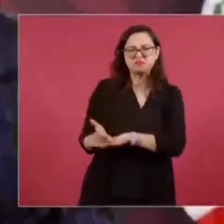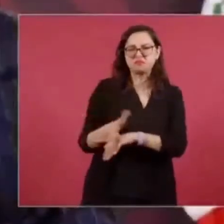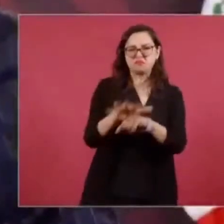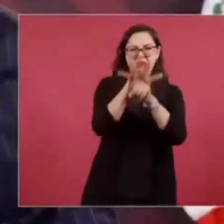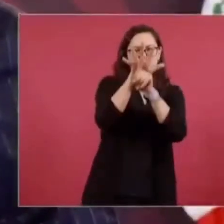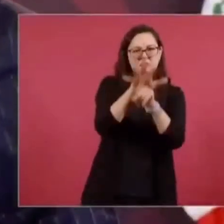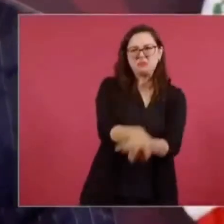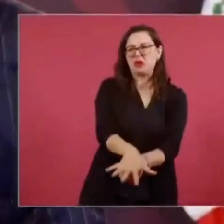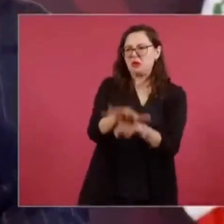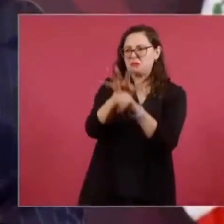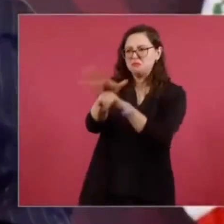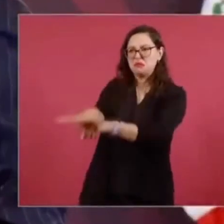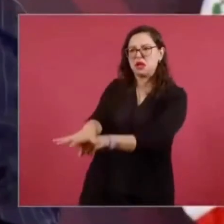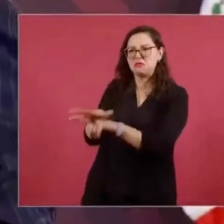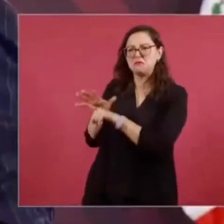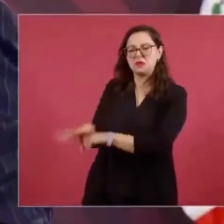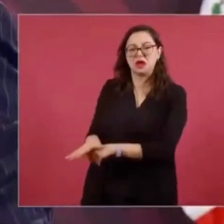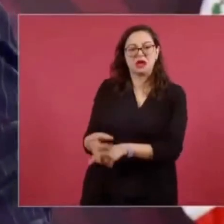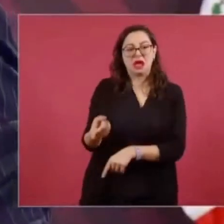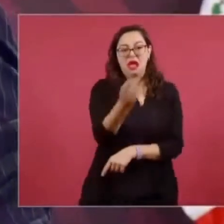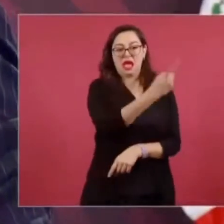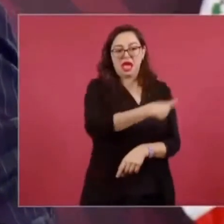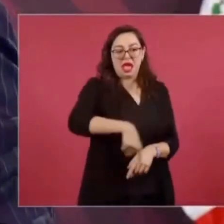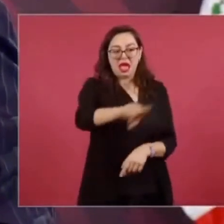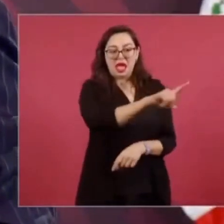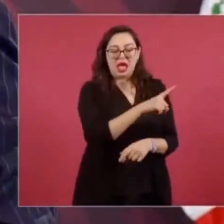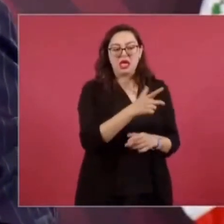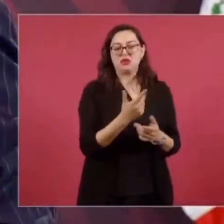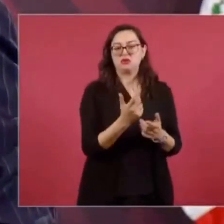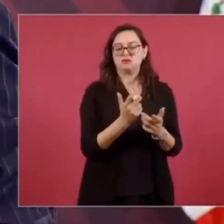de los traficantes de influencia?